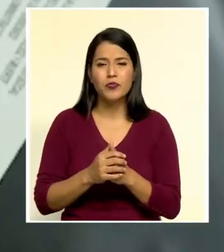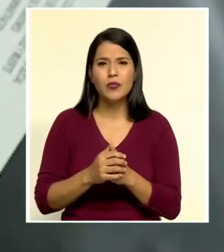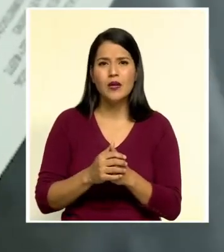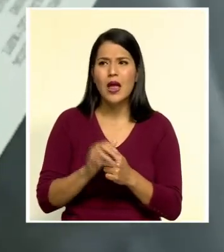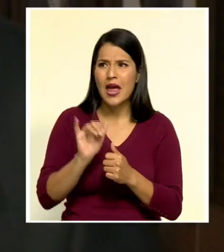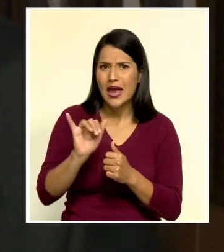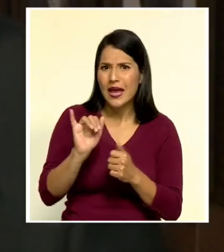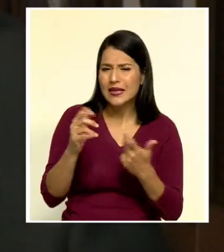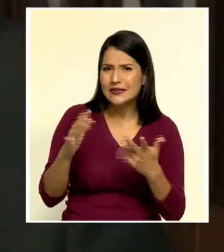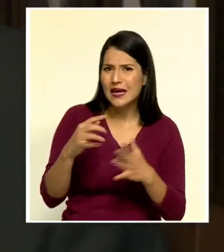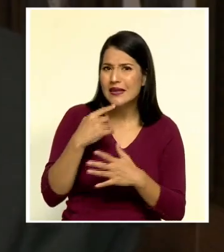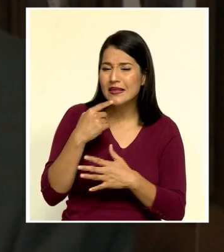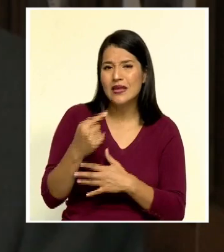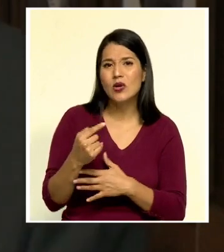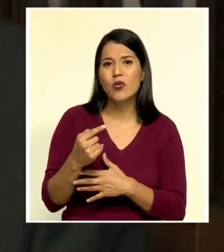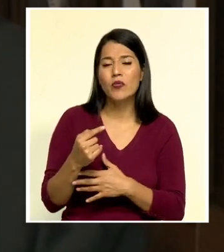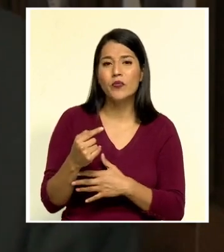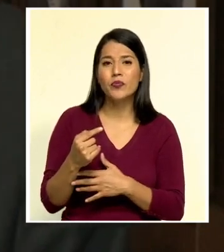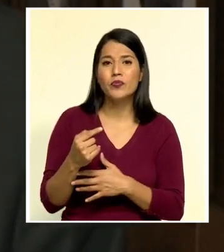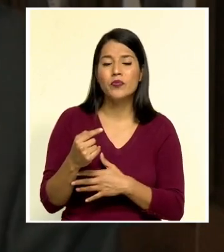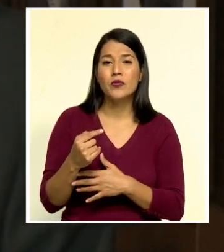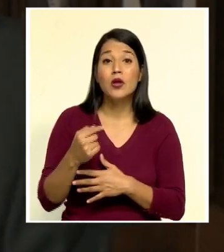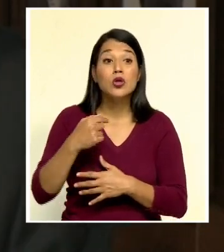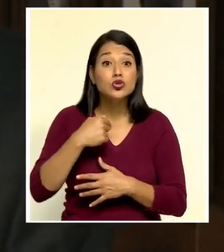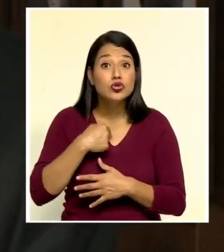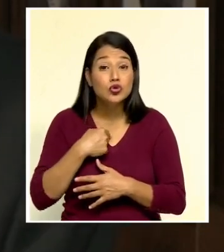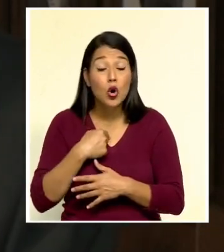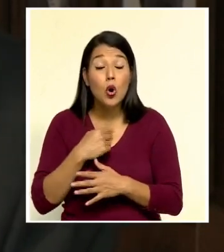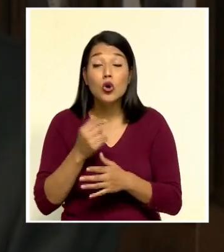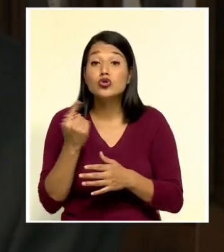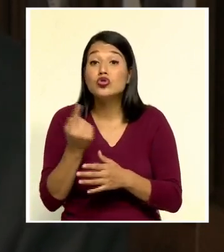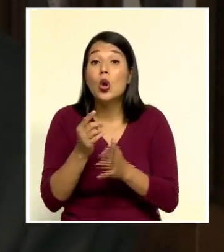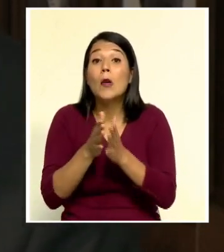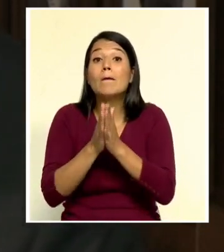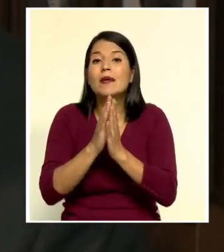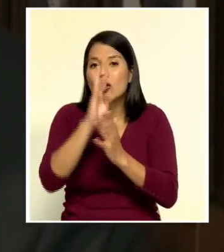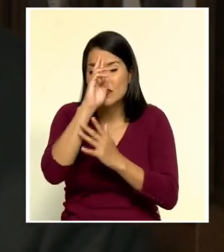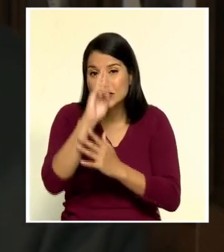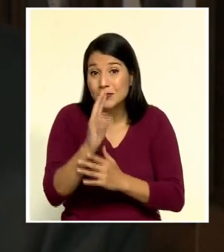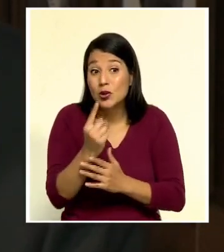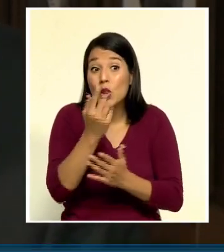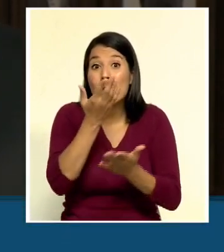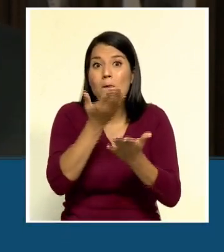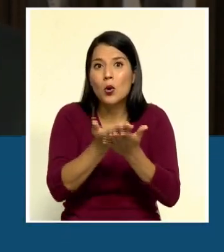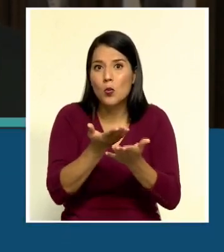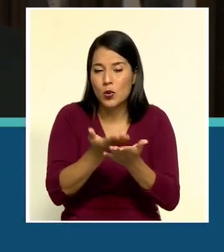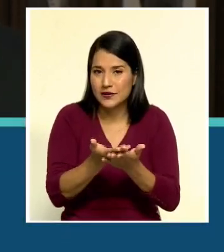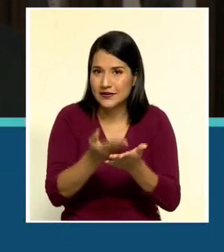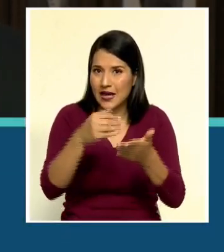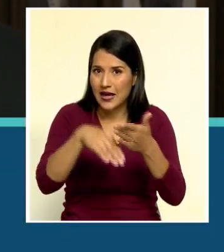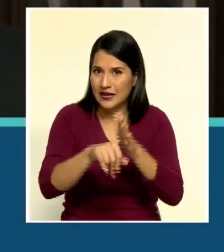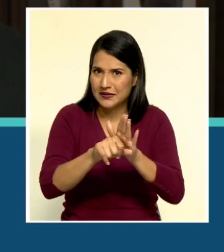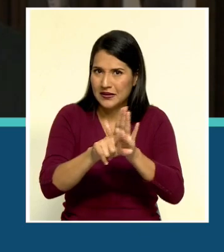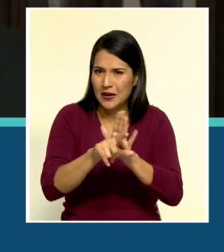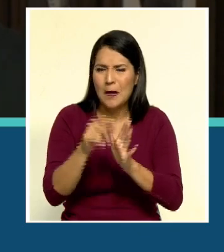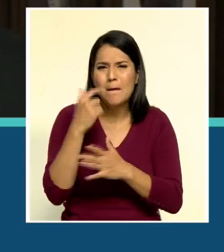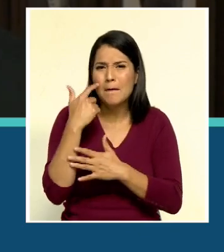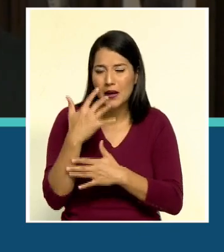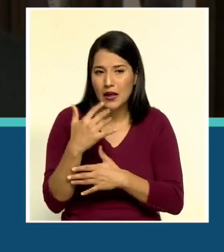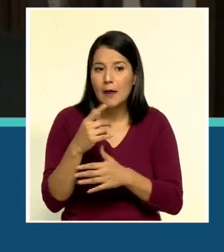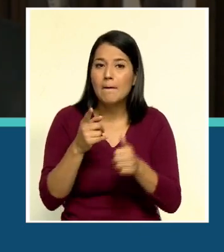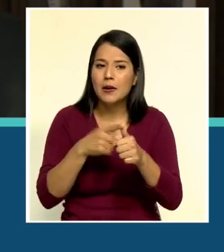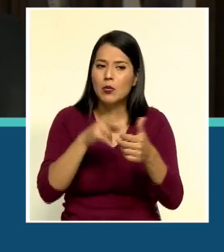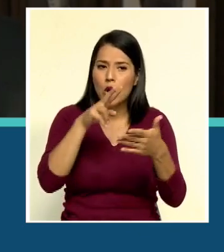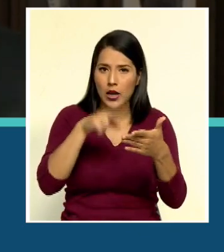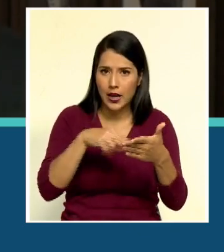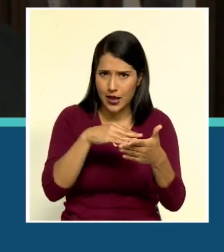en su alocución de que no había leído el proyecto. Entonces yo lo mínimo que pido es respeto a una propuesta legislativa en el sentido de que se la lea primero y